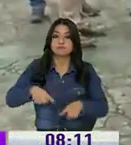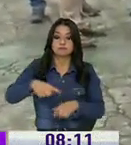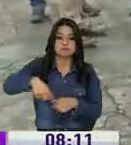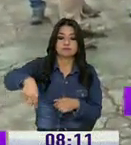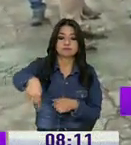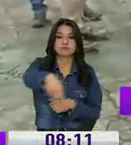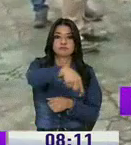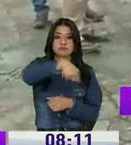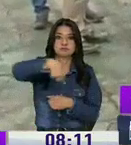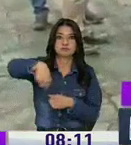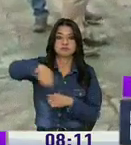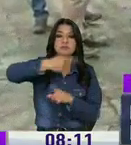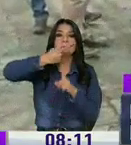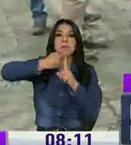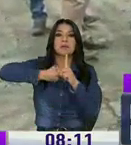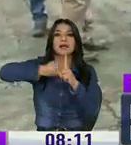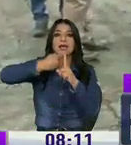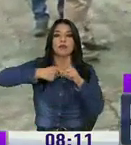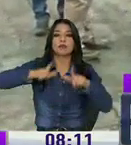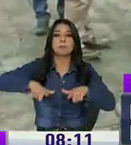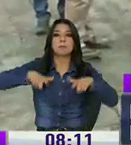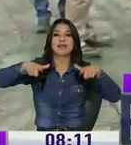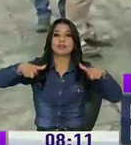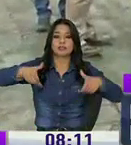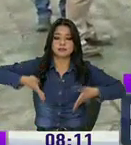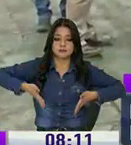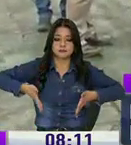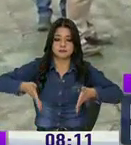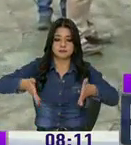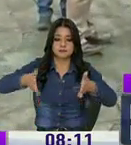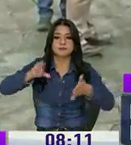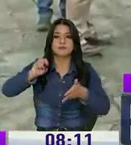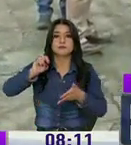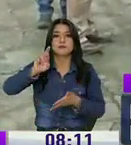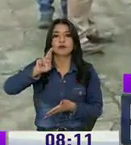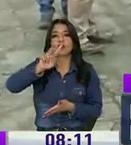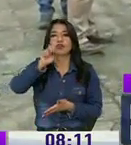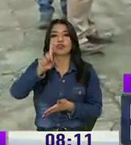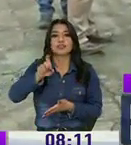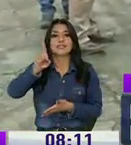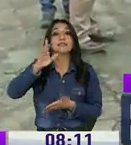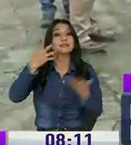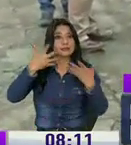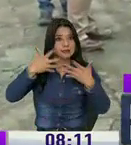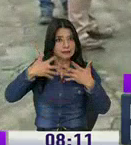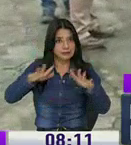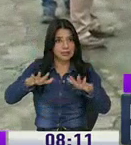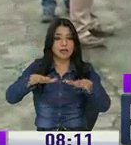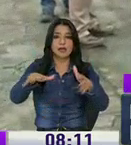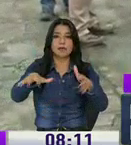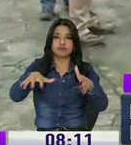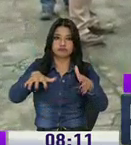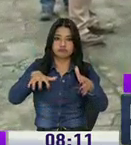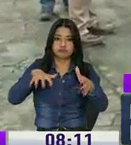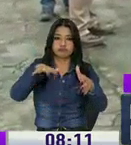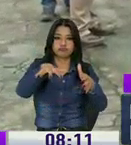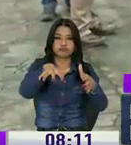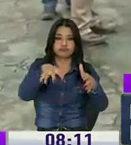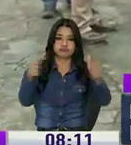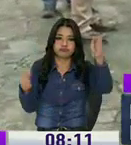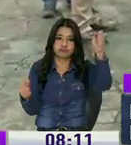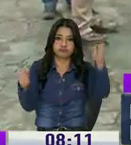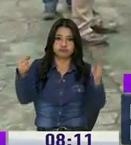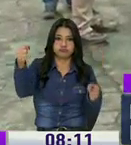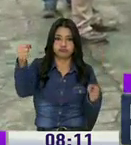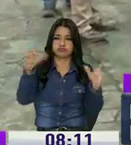redondel del mercado mayorista. Esto es la avenida Teniente Hugo Ortiz, donde ya está maquinaria pesada, todo el equipo